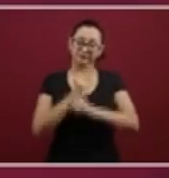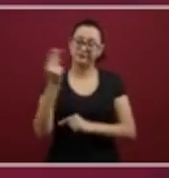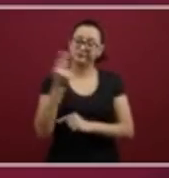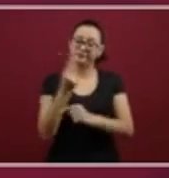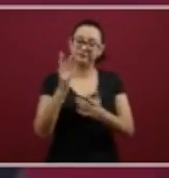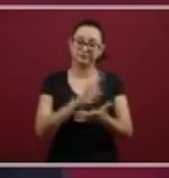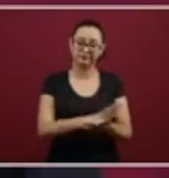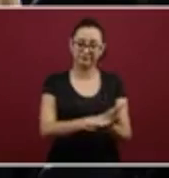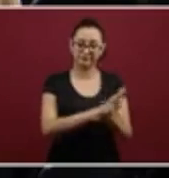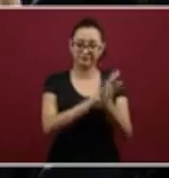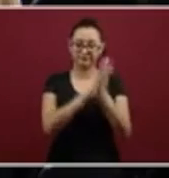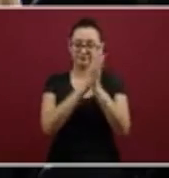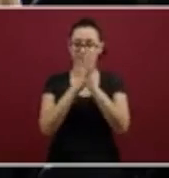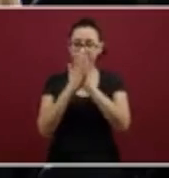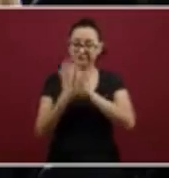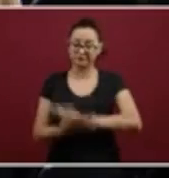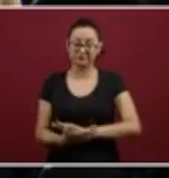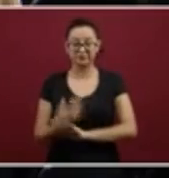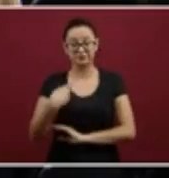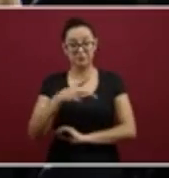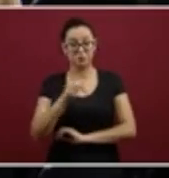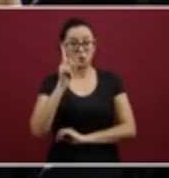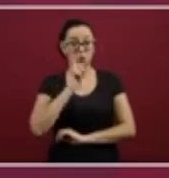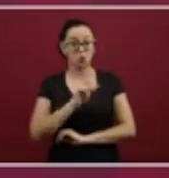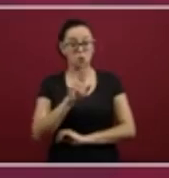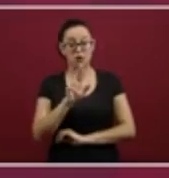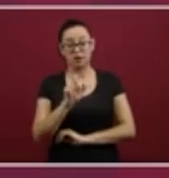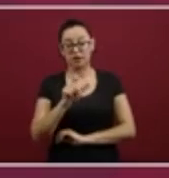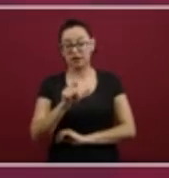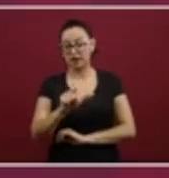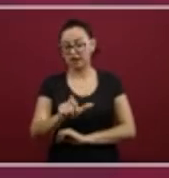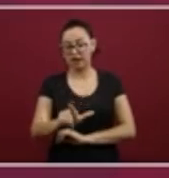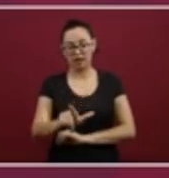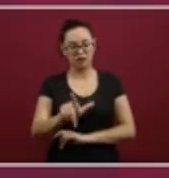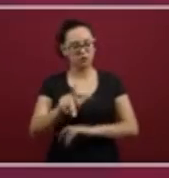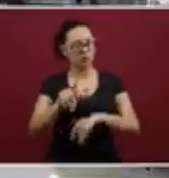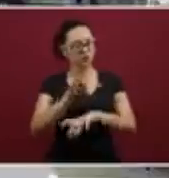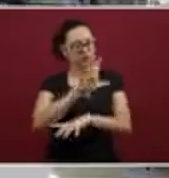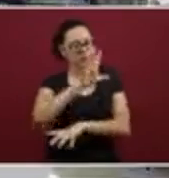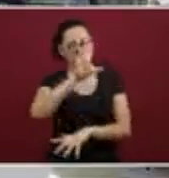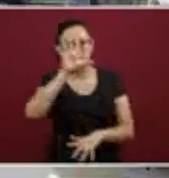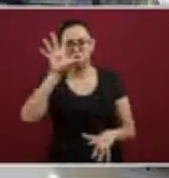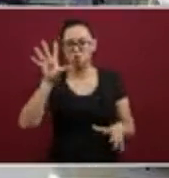caso de Raquel tiene toda nuestra confianza.